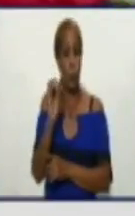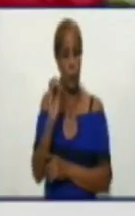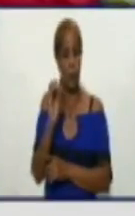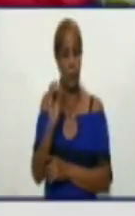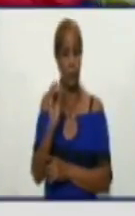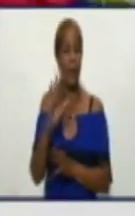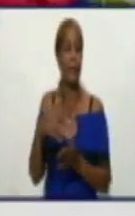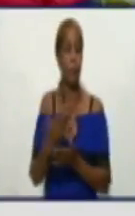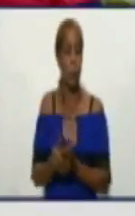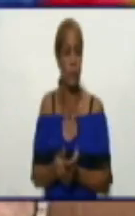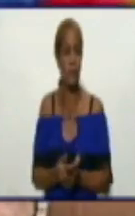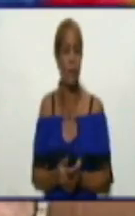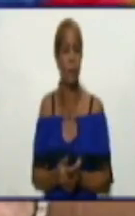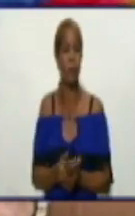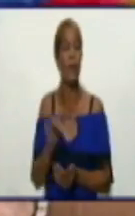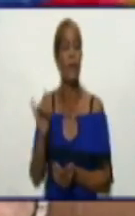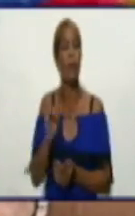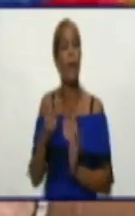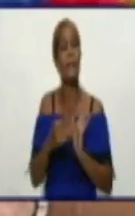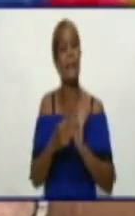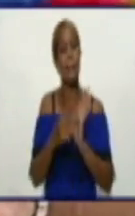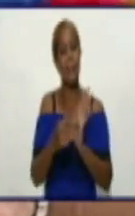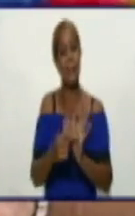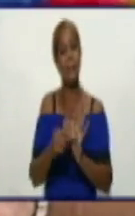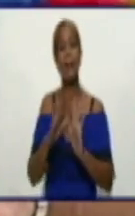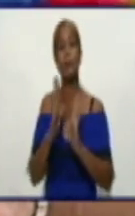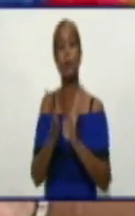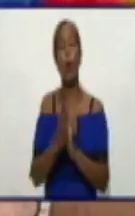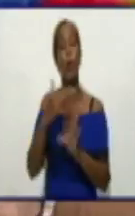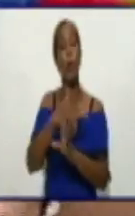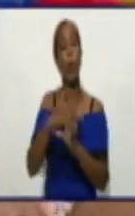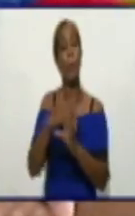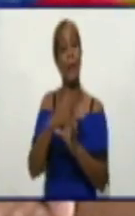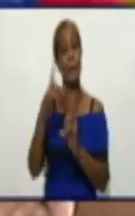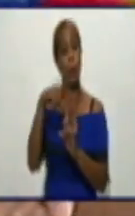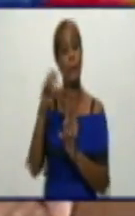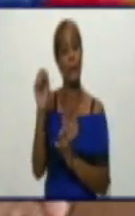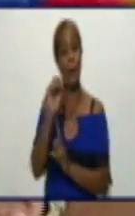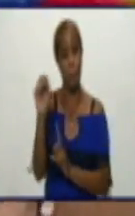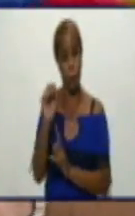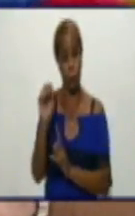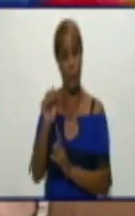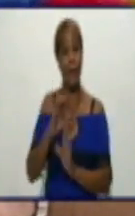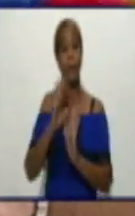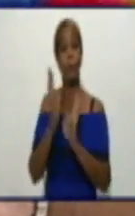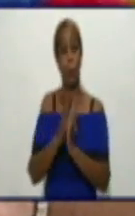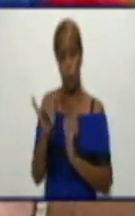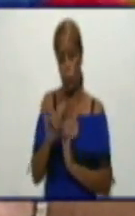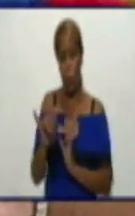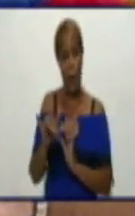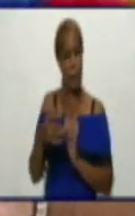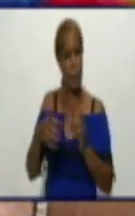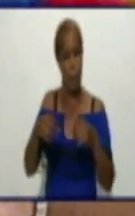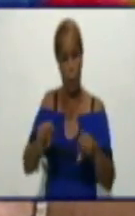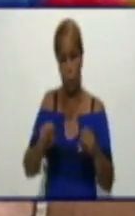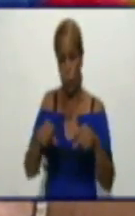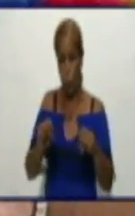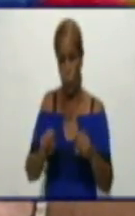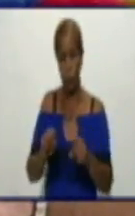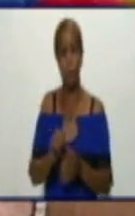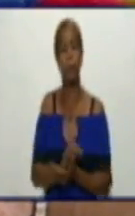ver, en esta etapa se presentan todos aquellos medios de transporte, que son los que le llamamos Rickinbilly, ¿no? Uh-huh. Se presentan todos aquellos medios de transporte